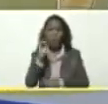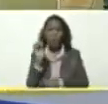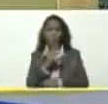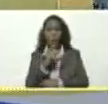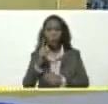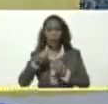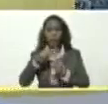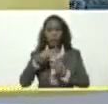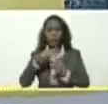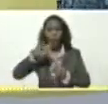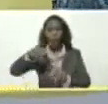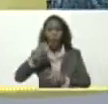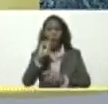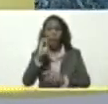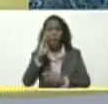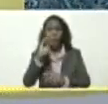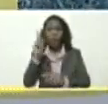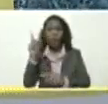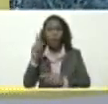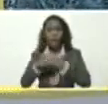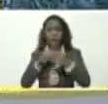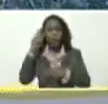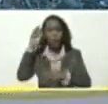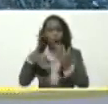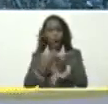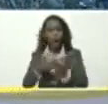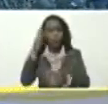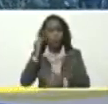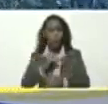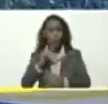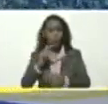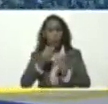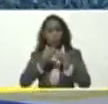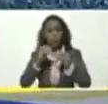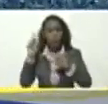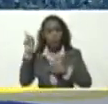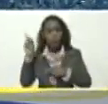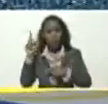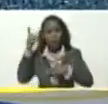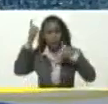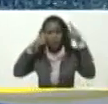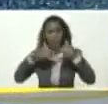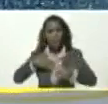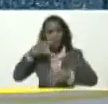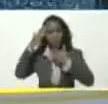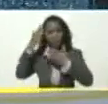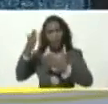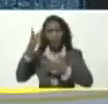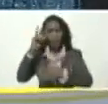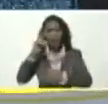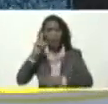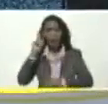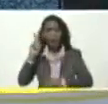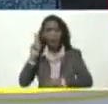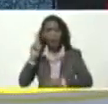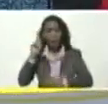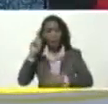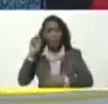Bolívar, de Nguyen Yap a Chávez. Mis saludos, pues, al